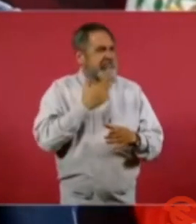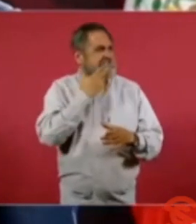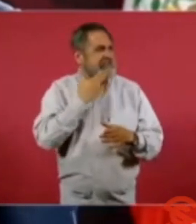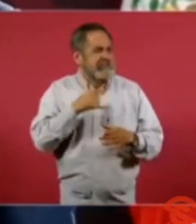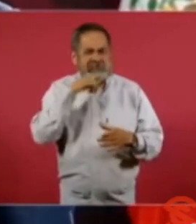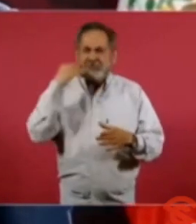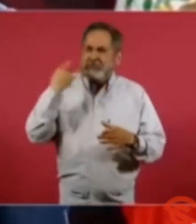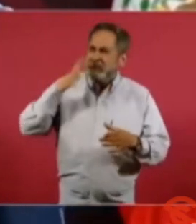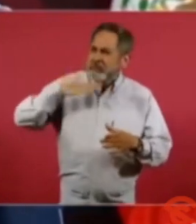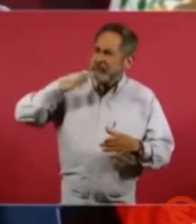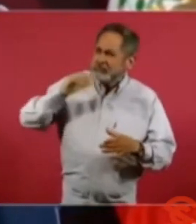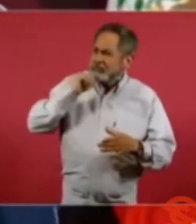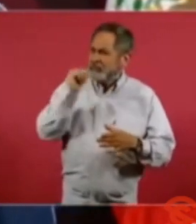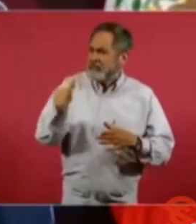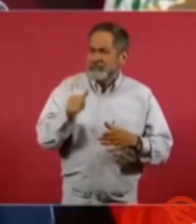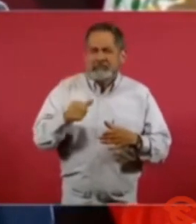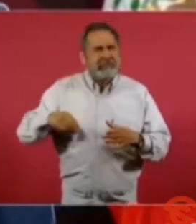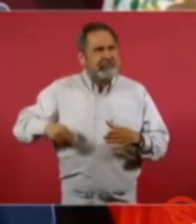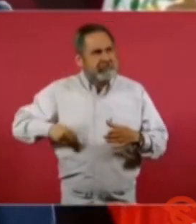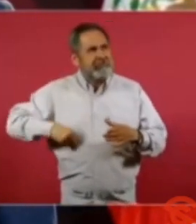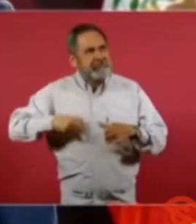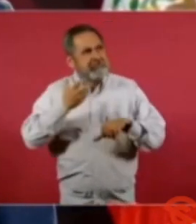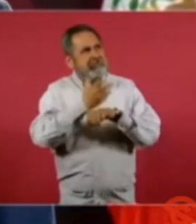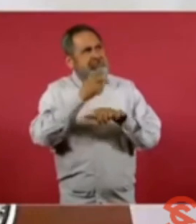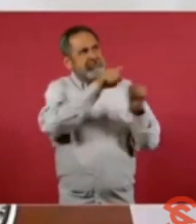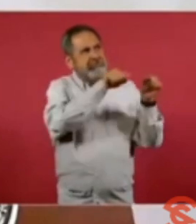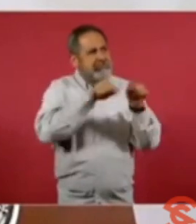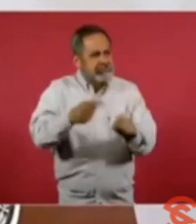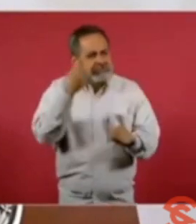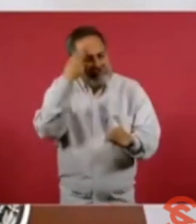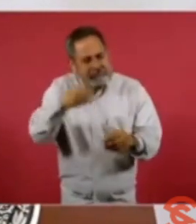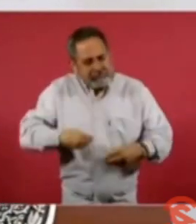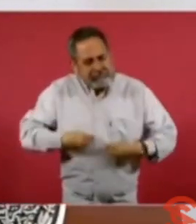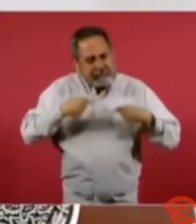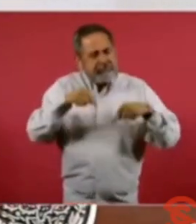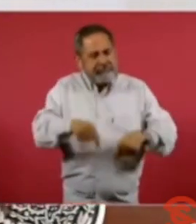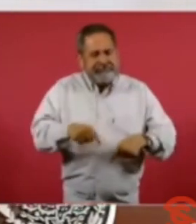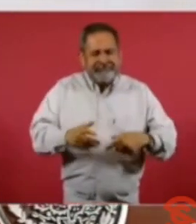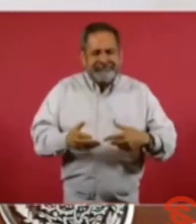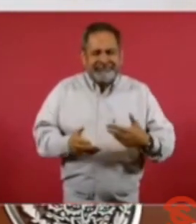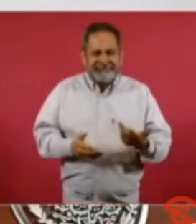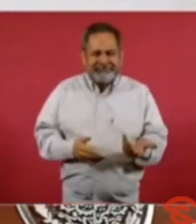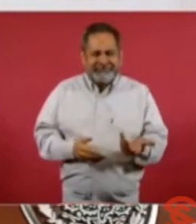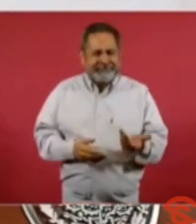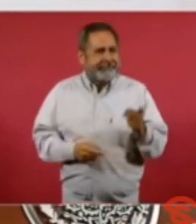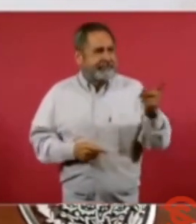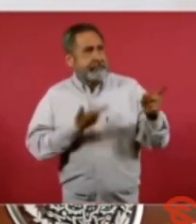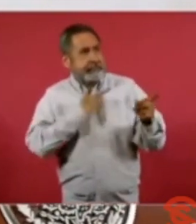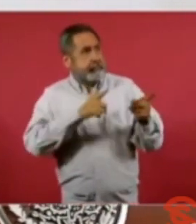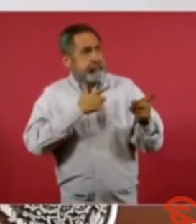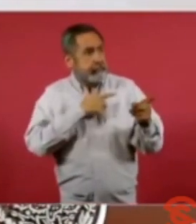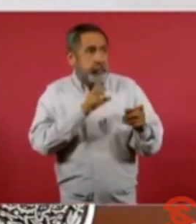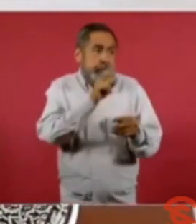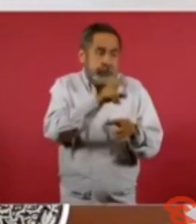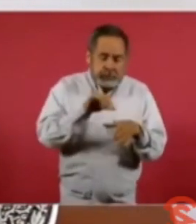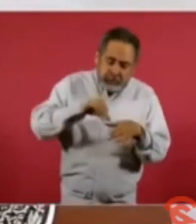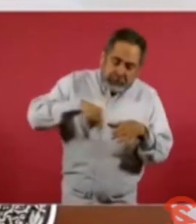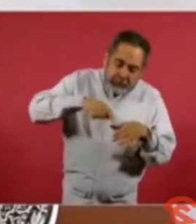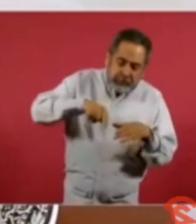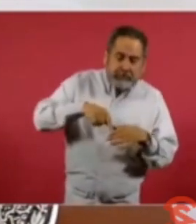Chile ya no tiene picante la salsa porque a ellos no les agrada y en